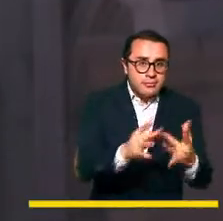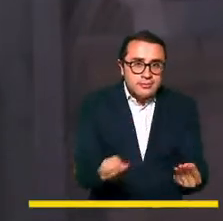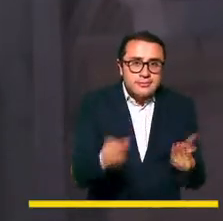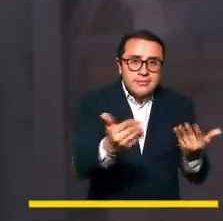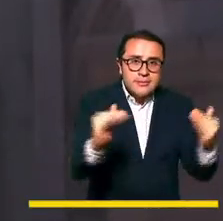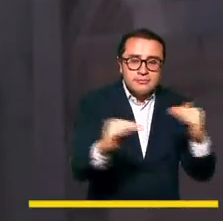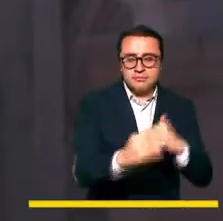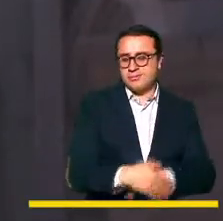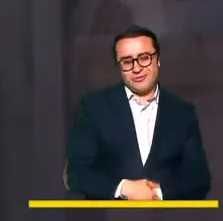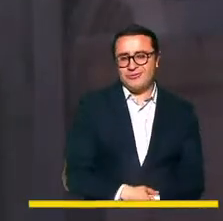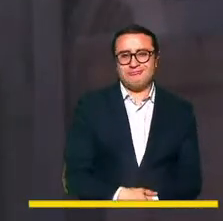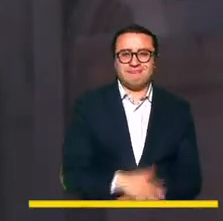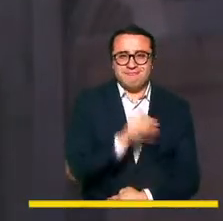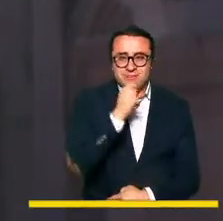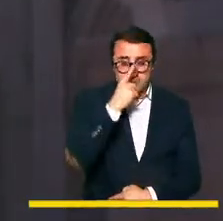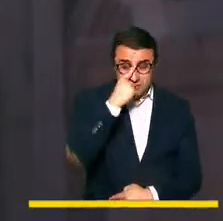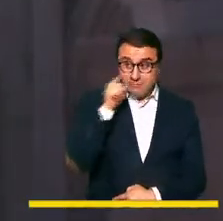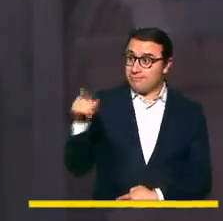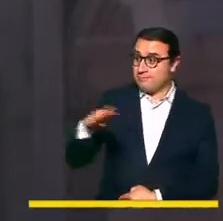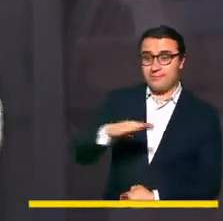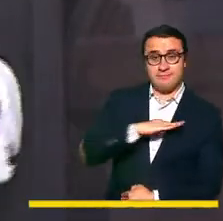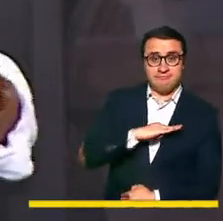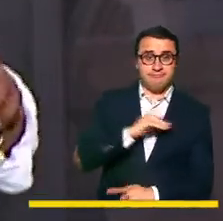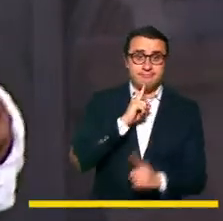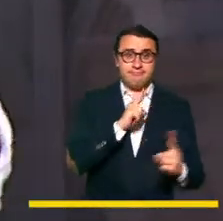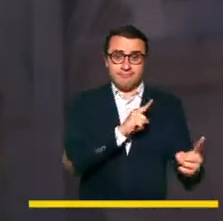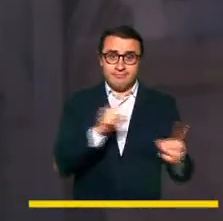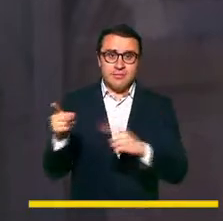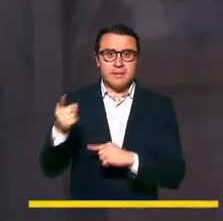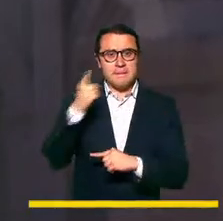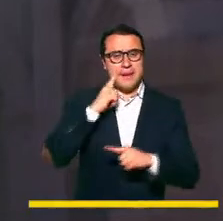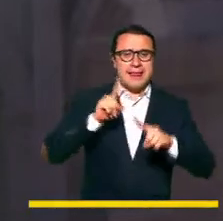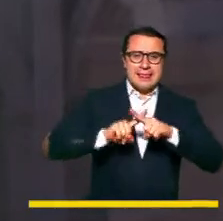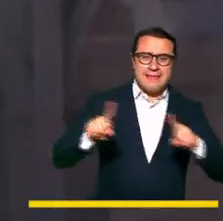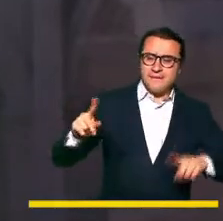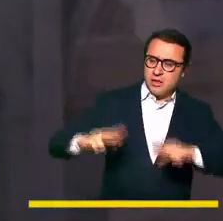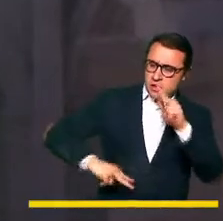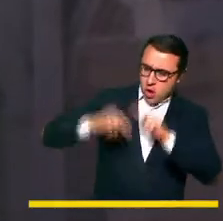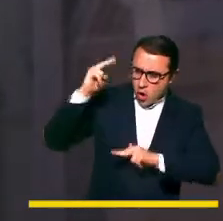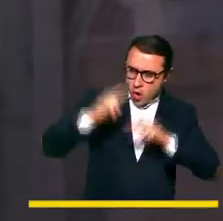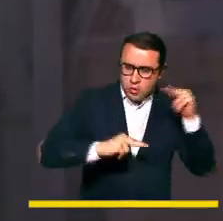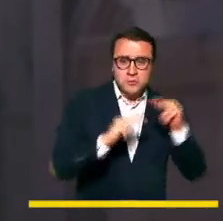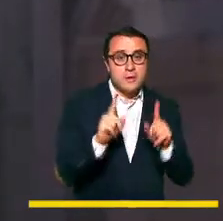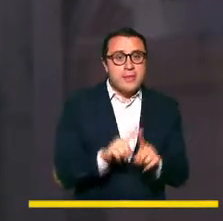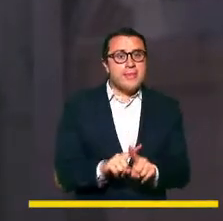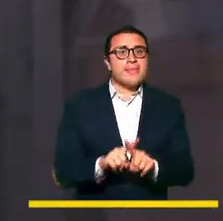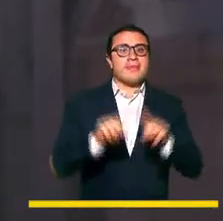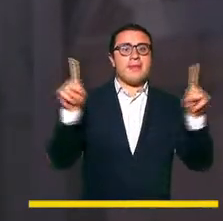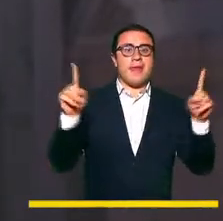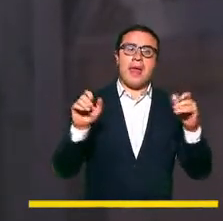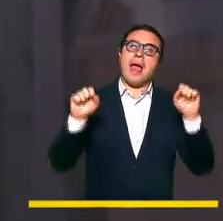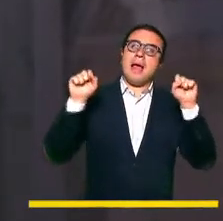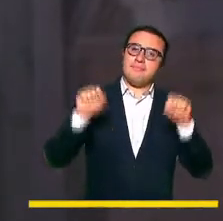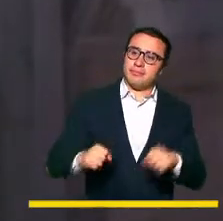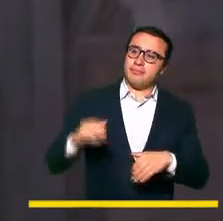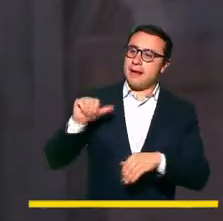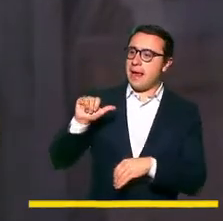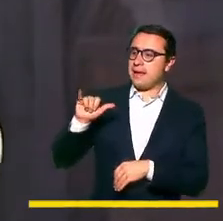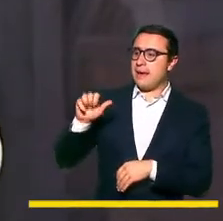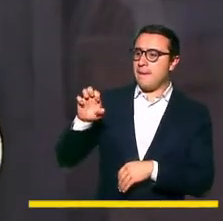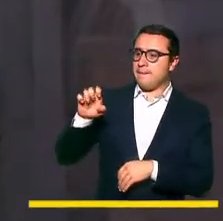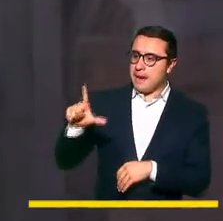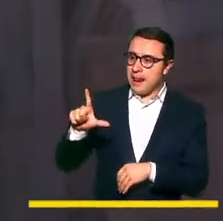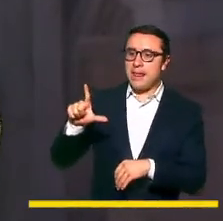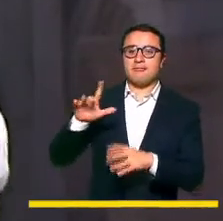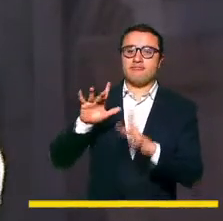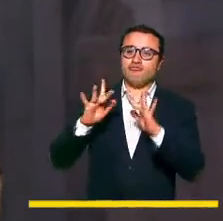lo ha dicho el alcalde, si hacemos las vías de otra manera, nos acercamos desde Ayapel a los